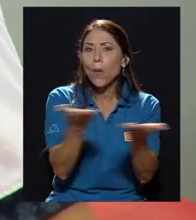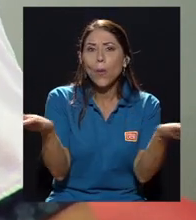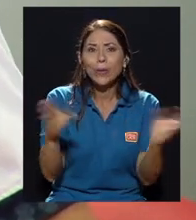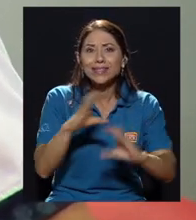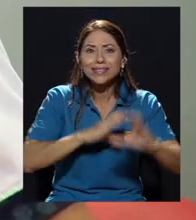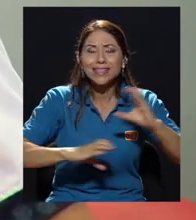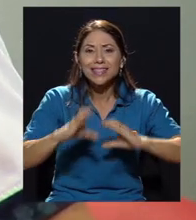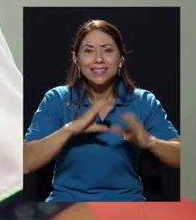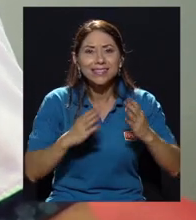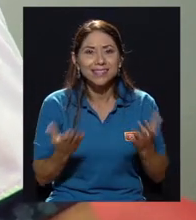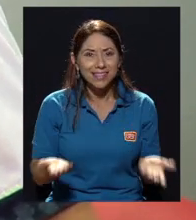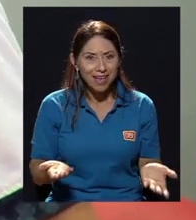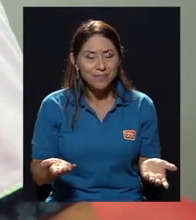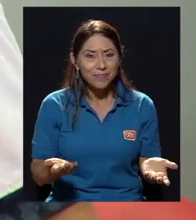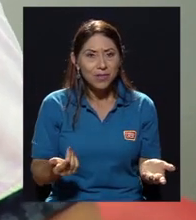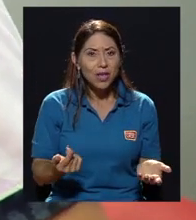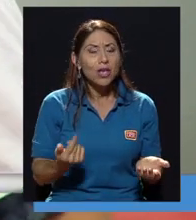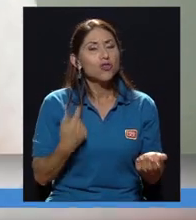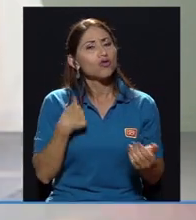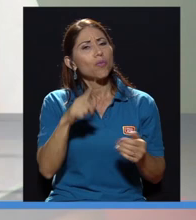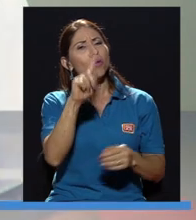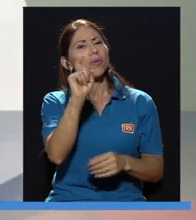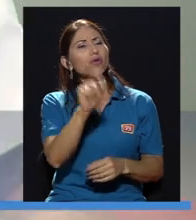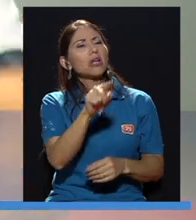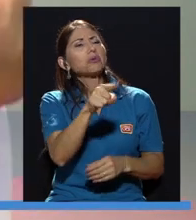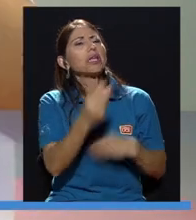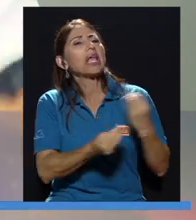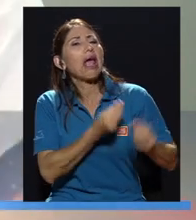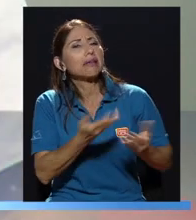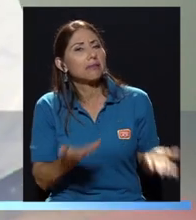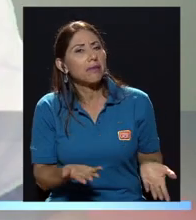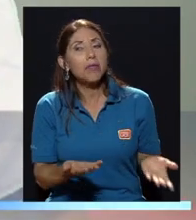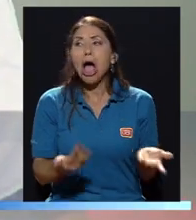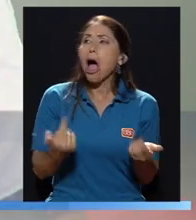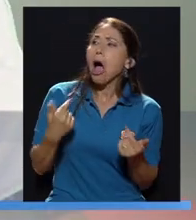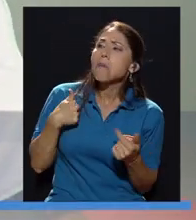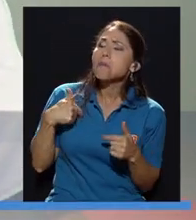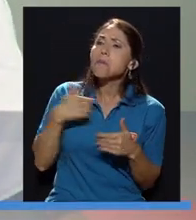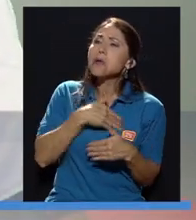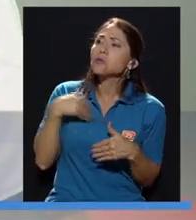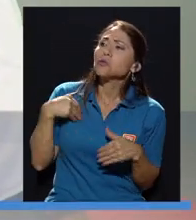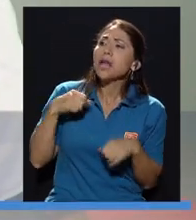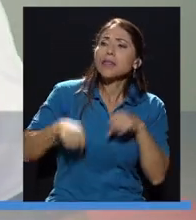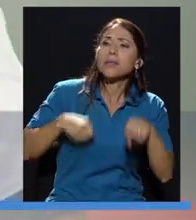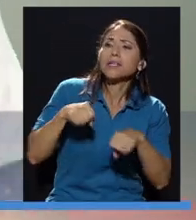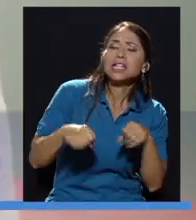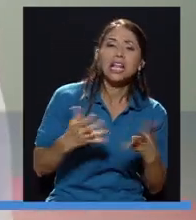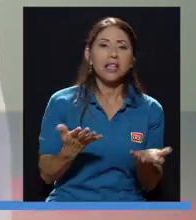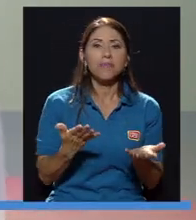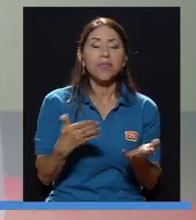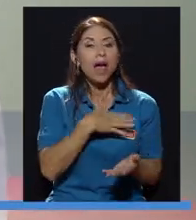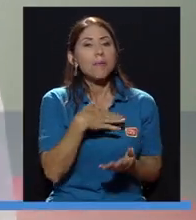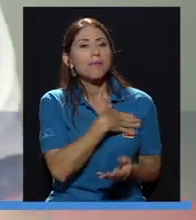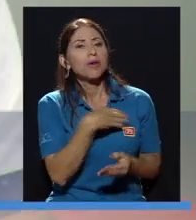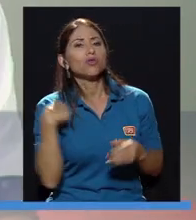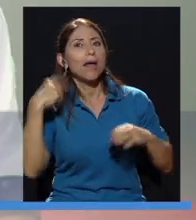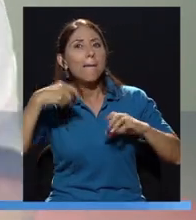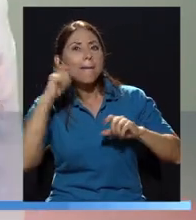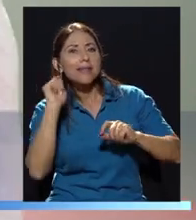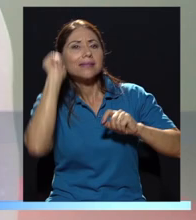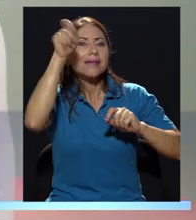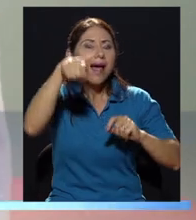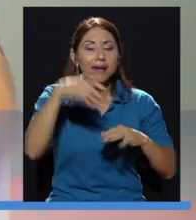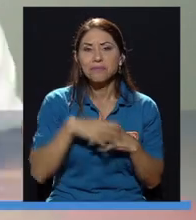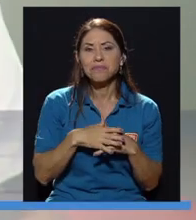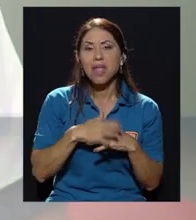ciencia. Entonces, yo puedo preguntar, ¿tú qué haces? No, pues a mí me gusta andar en bicicleta, a mí me gusta pescar, a mí